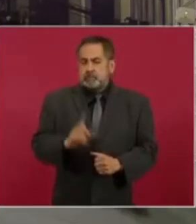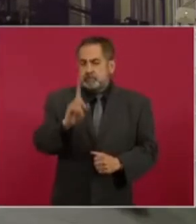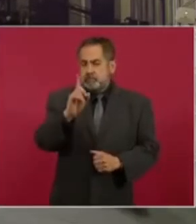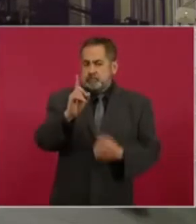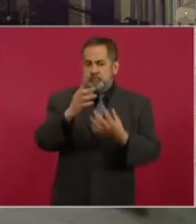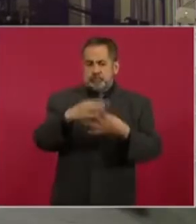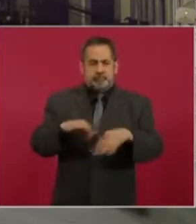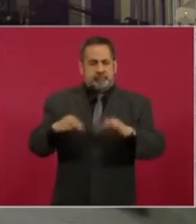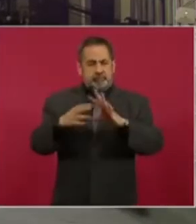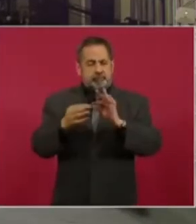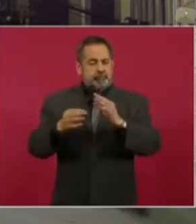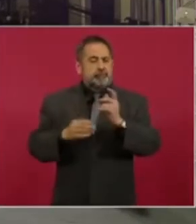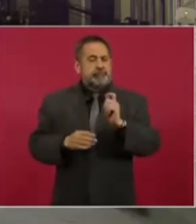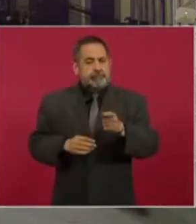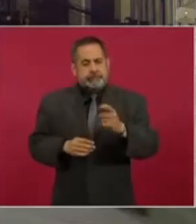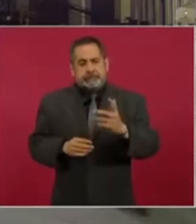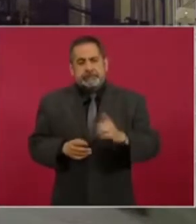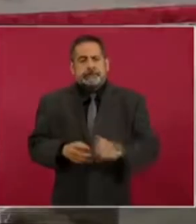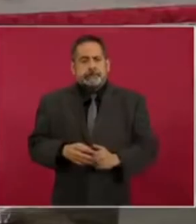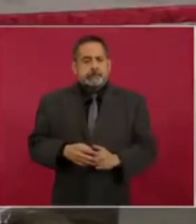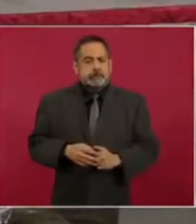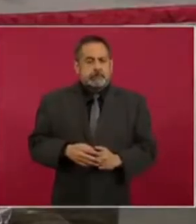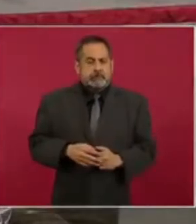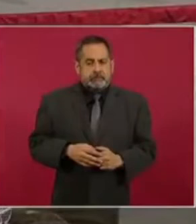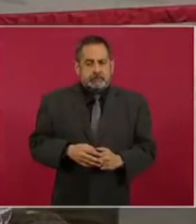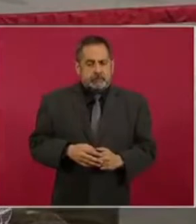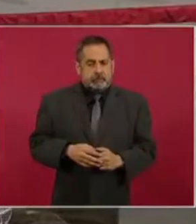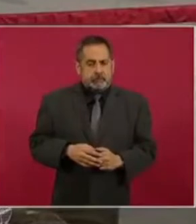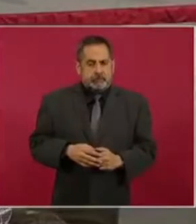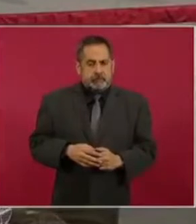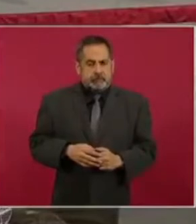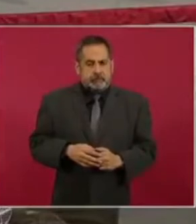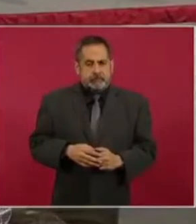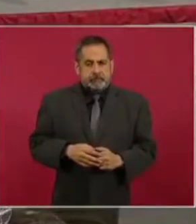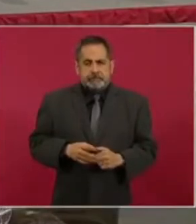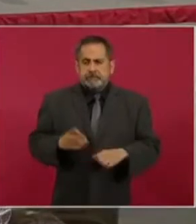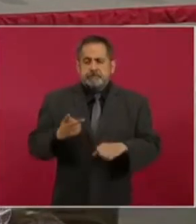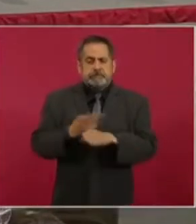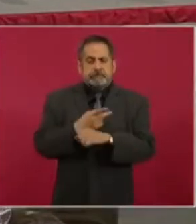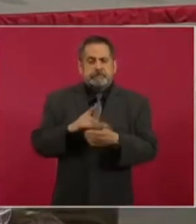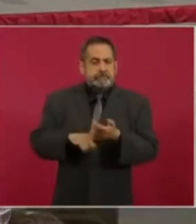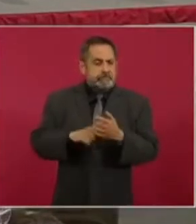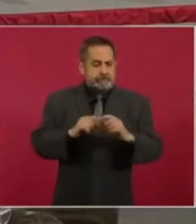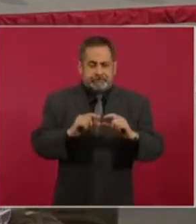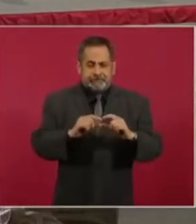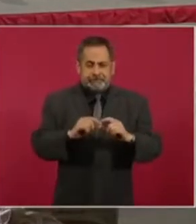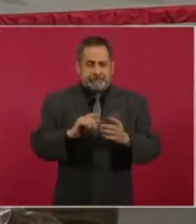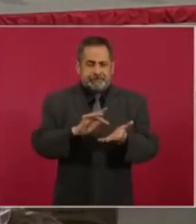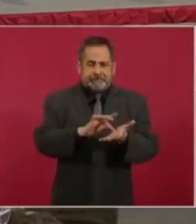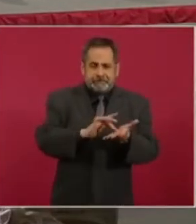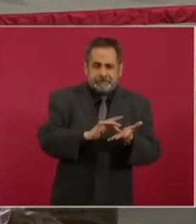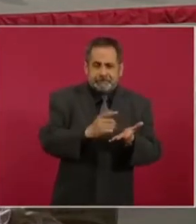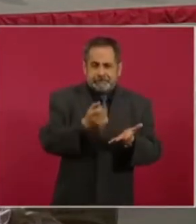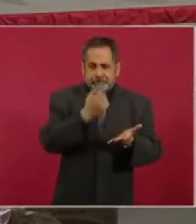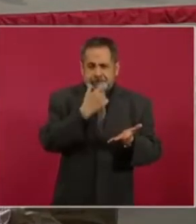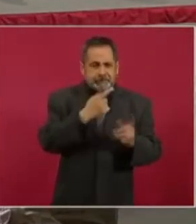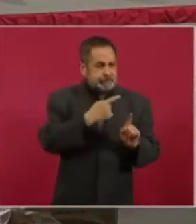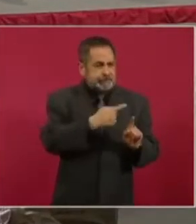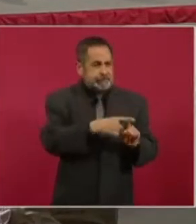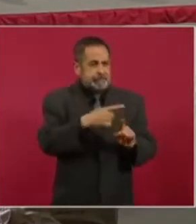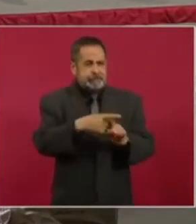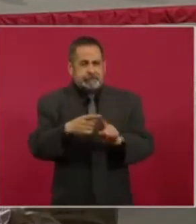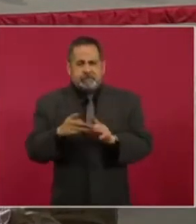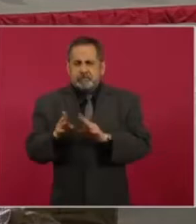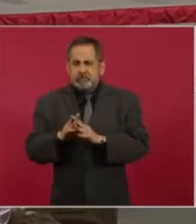es darles a conocer el estado que guarda la adquisición de medicamentos para el sector salud,